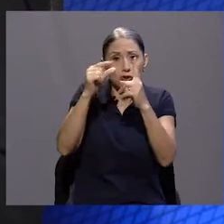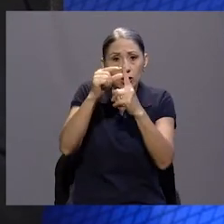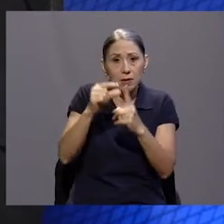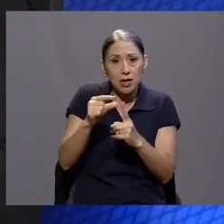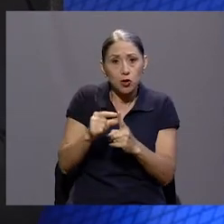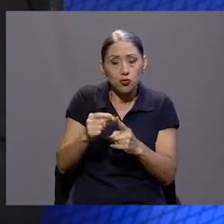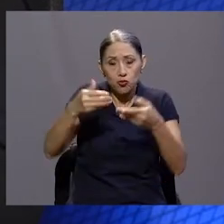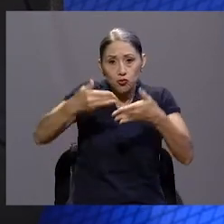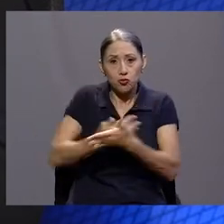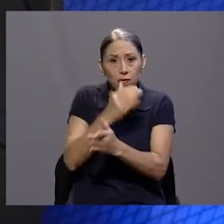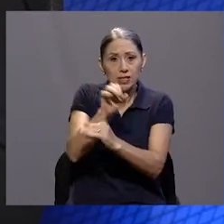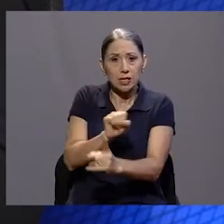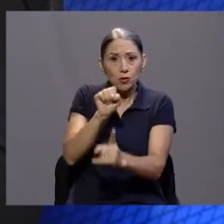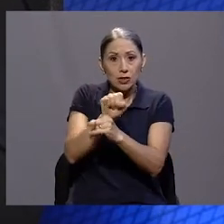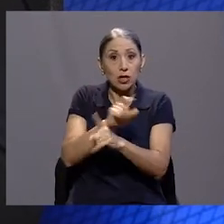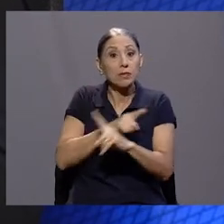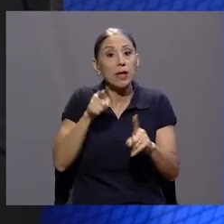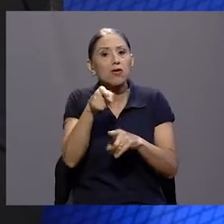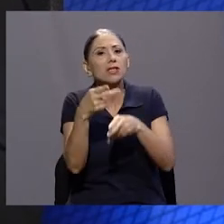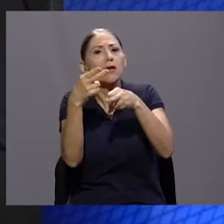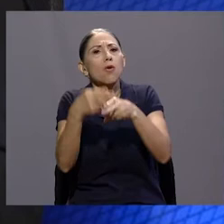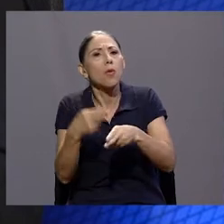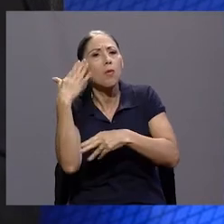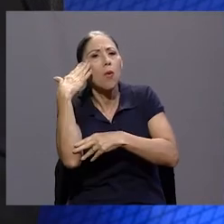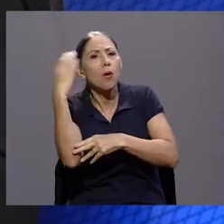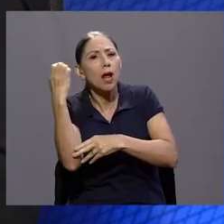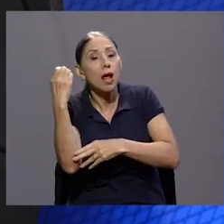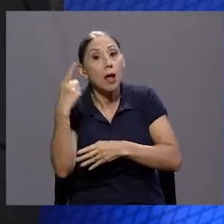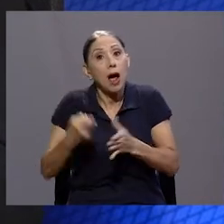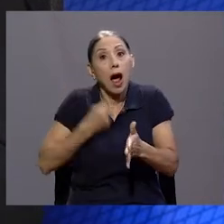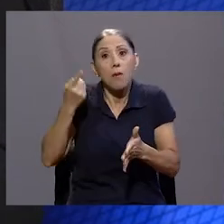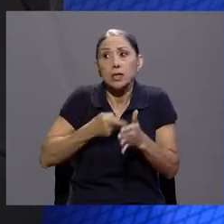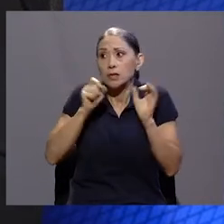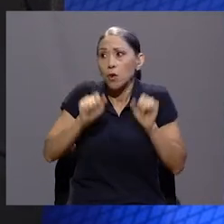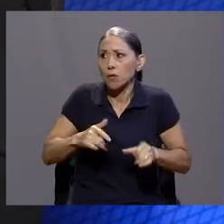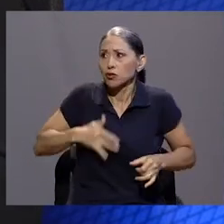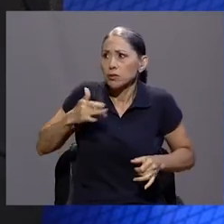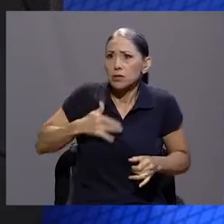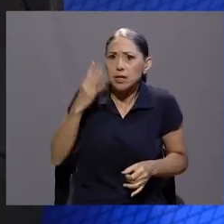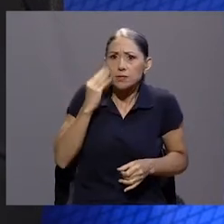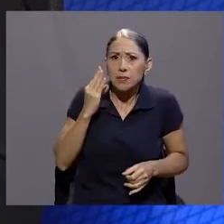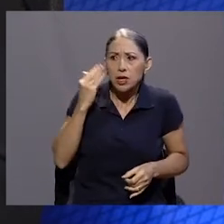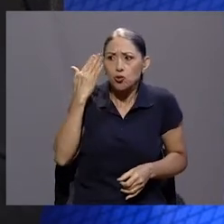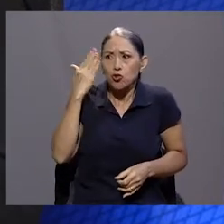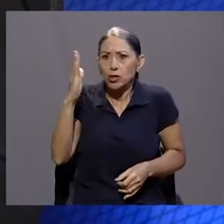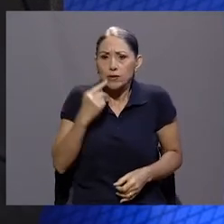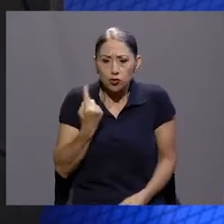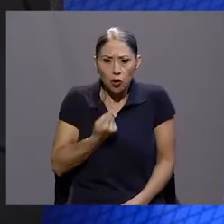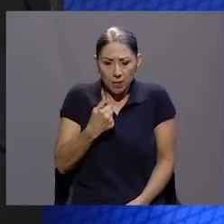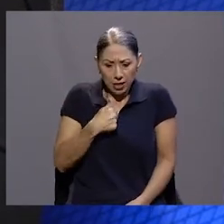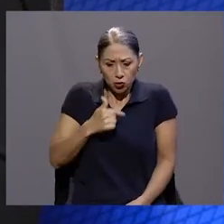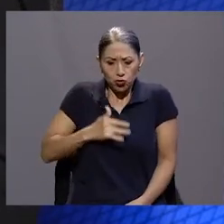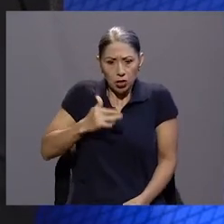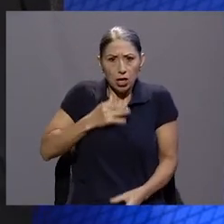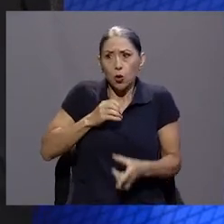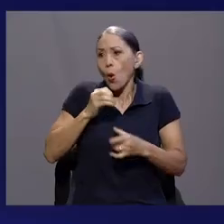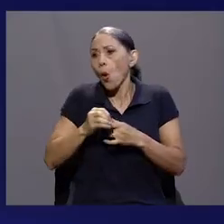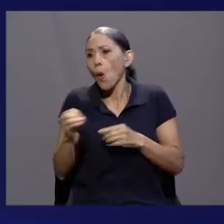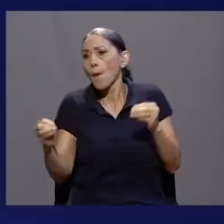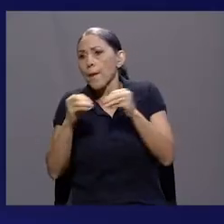importante es saber que tienen un nombre porque a veces podemos experimentarlo y no saber si no a nosotros o si es algo que le suceda a muchas más